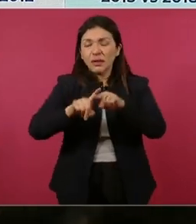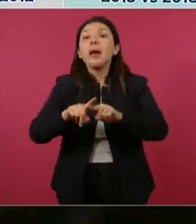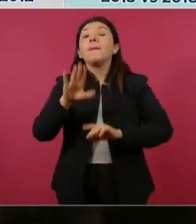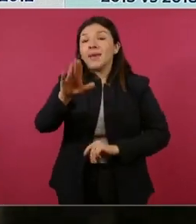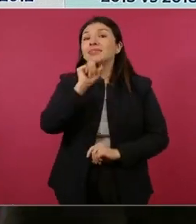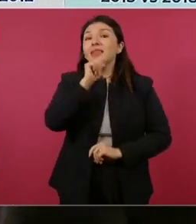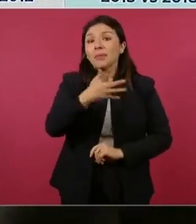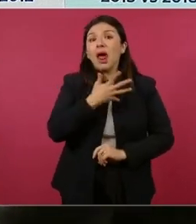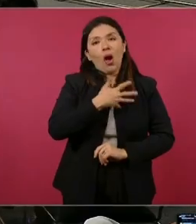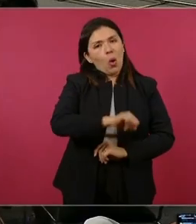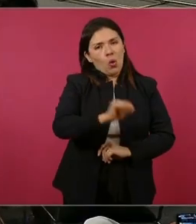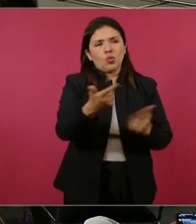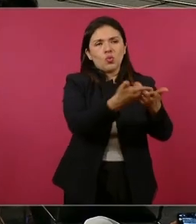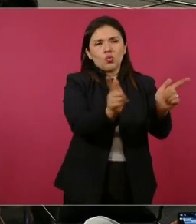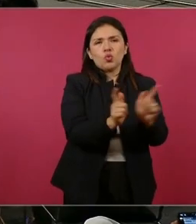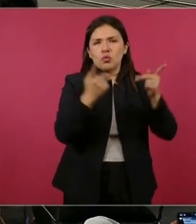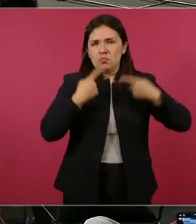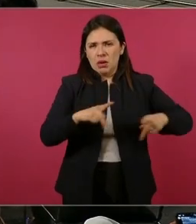un sector de la población